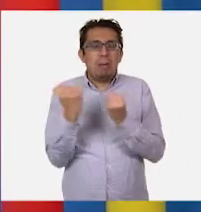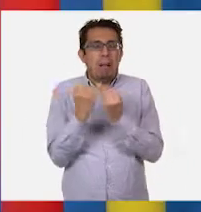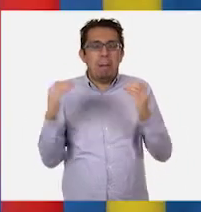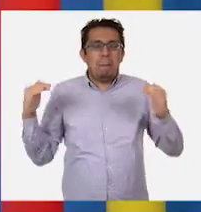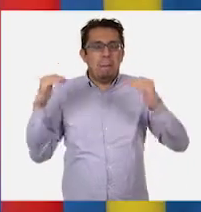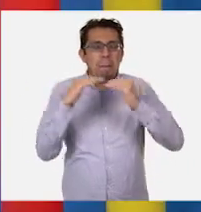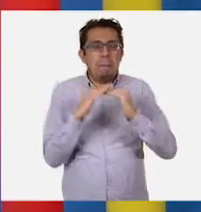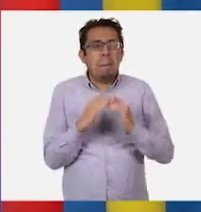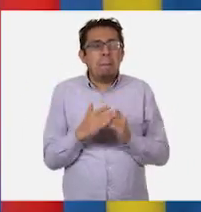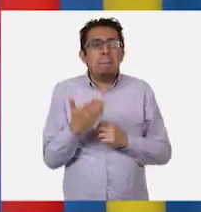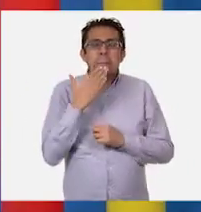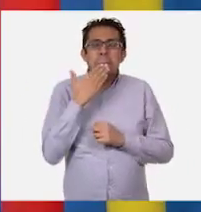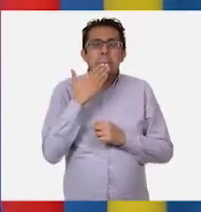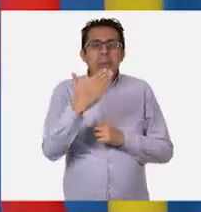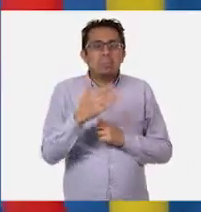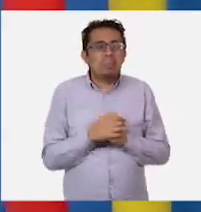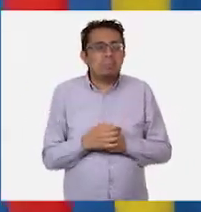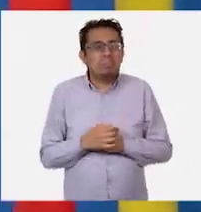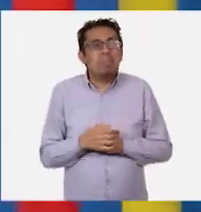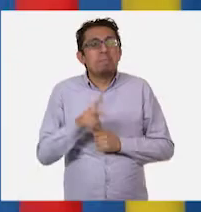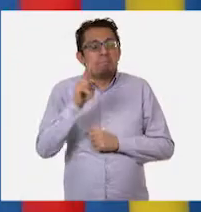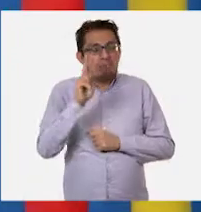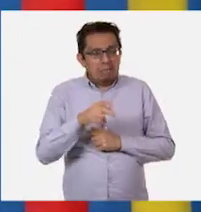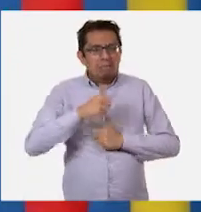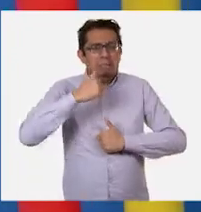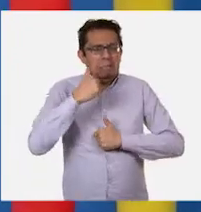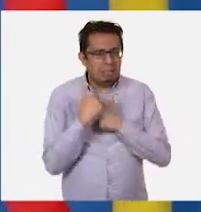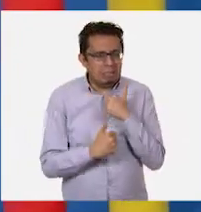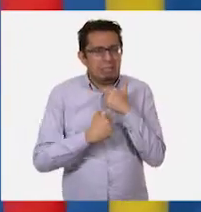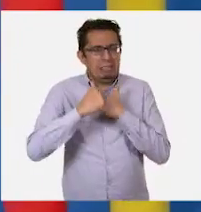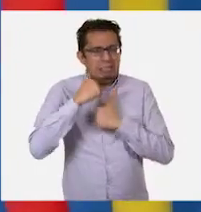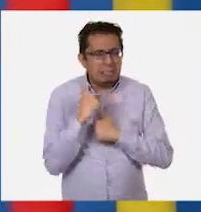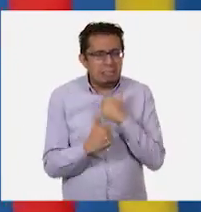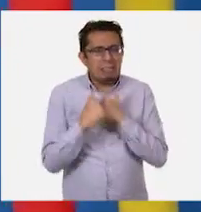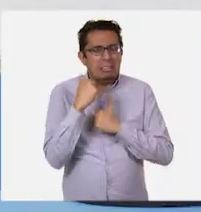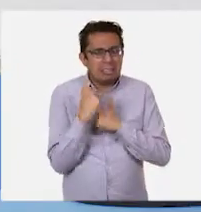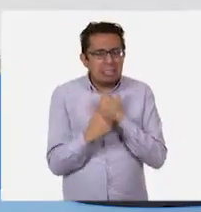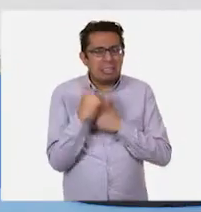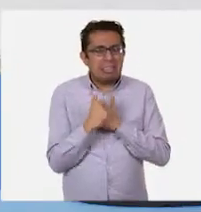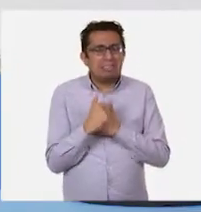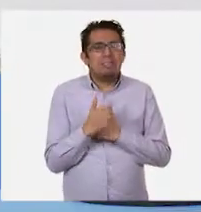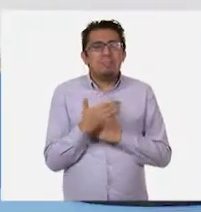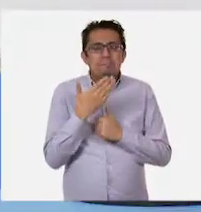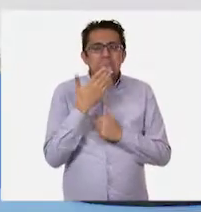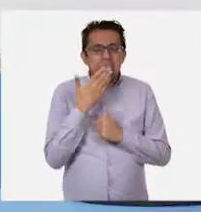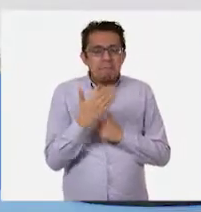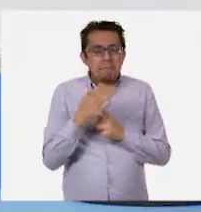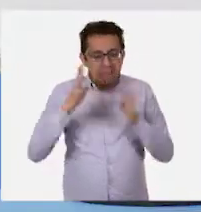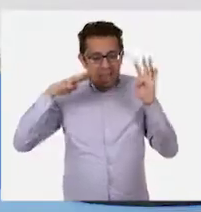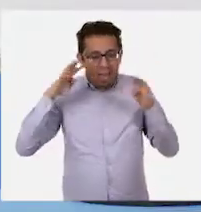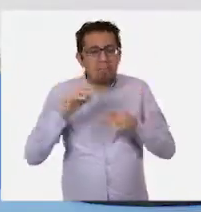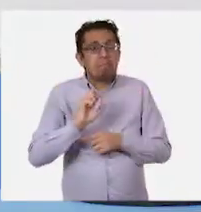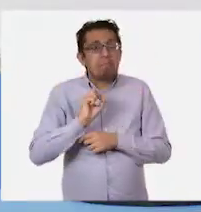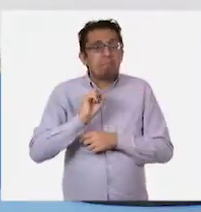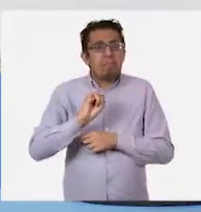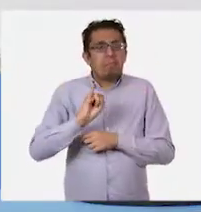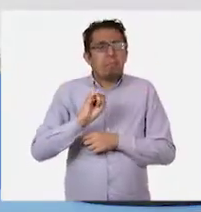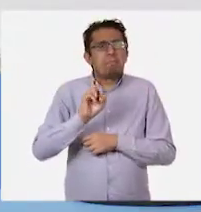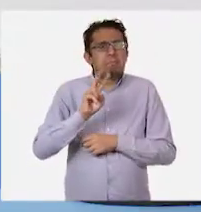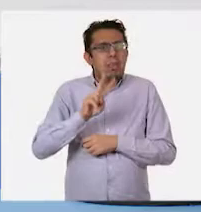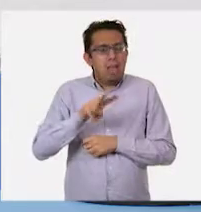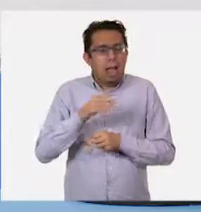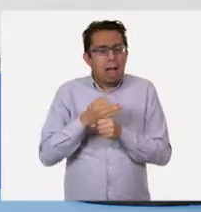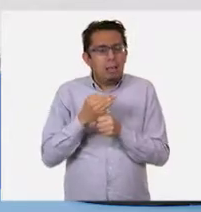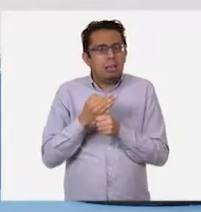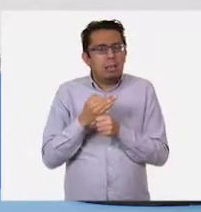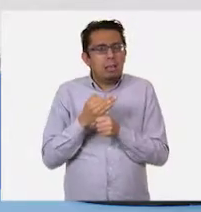Muy bien. Ay, estuvo muy reñida la ruleta de la ciencia, ¿eh? Muy bien, Jolisto. Sí, además de que